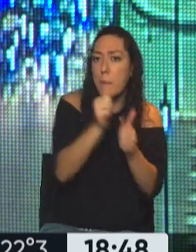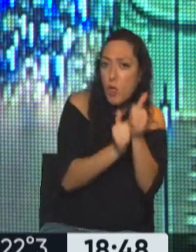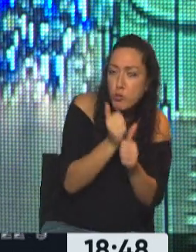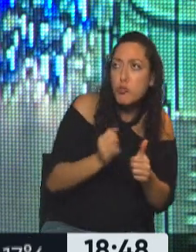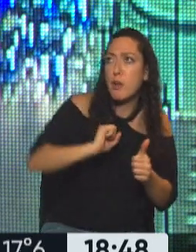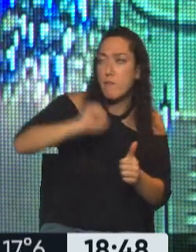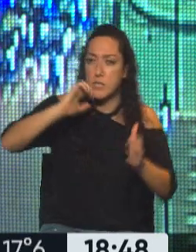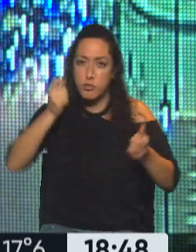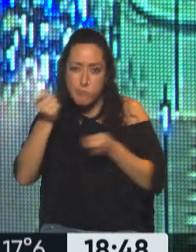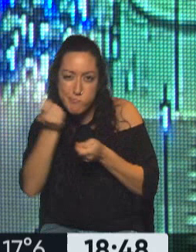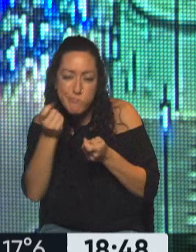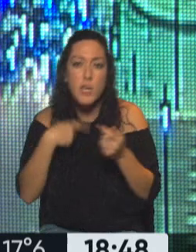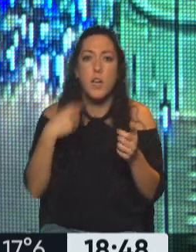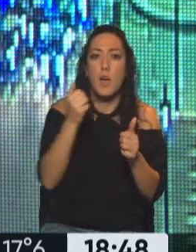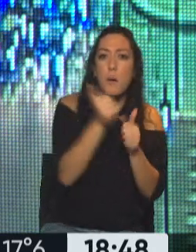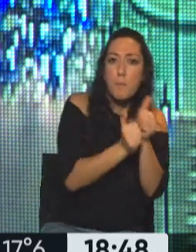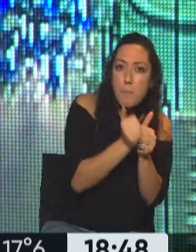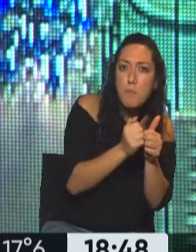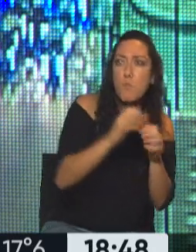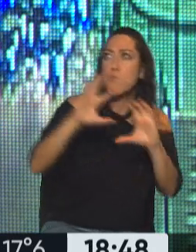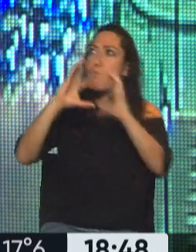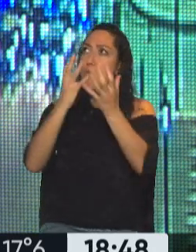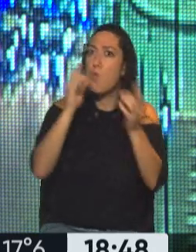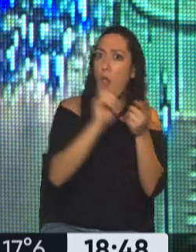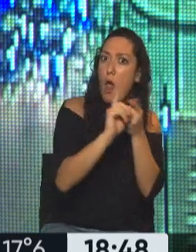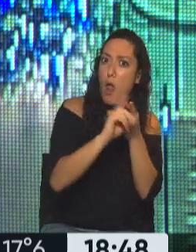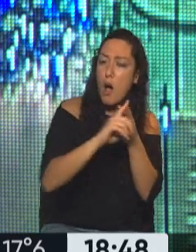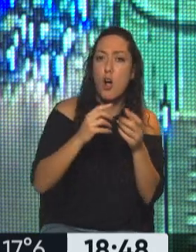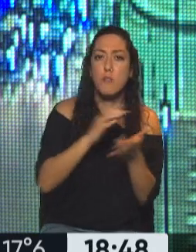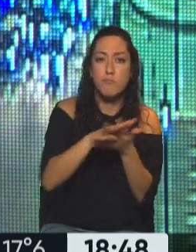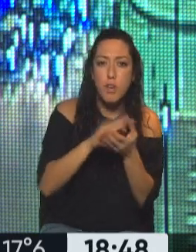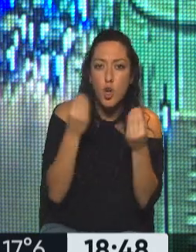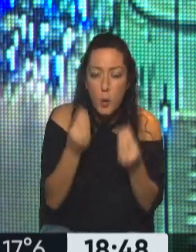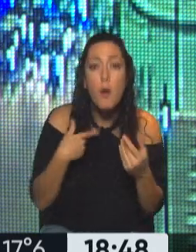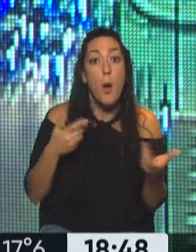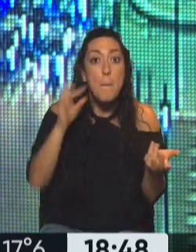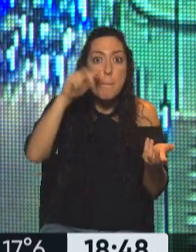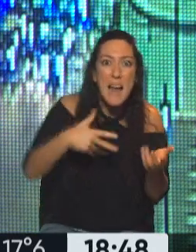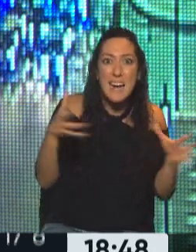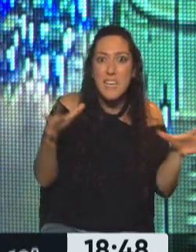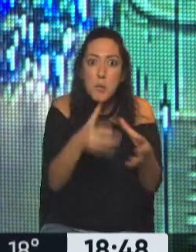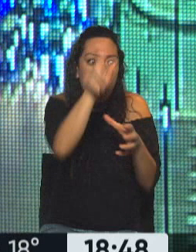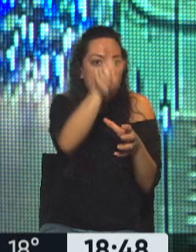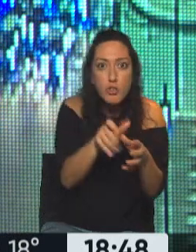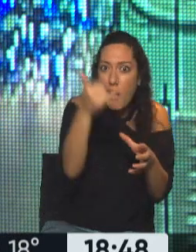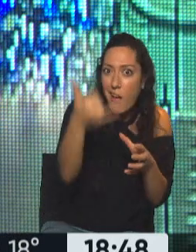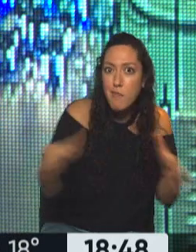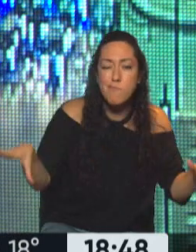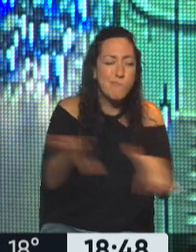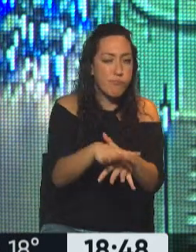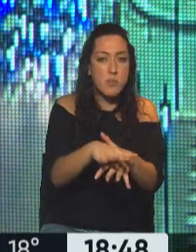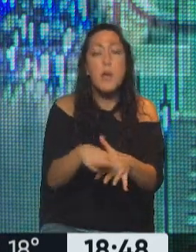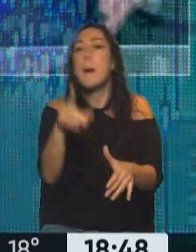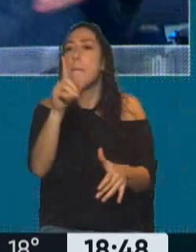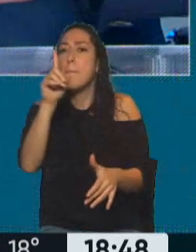de cómo vincular la producción argentina con el mundo hay un plan y hay equipos y hay una persona y además me parece que el presidente alberto forma de hizo algo muy